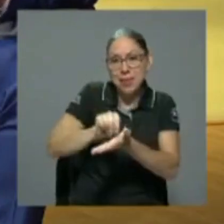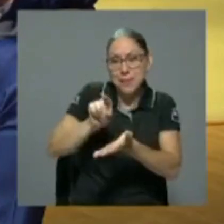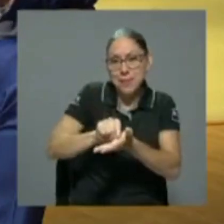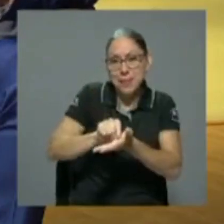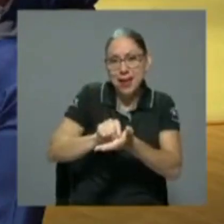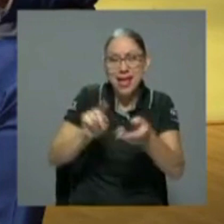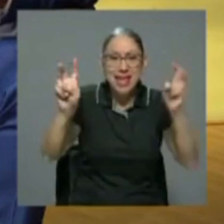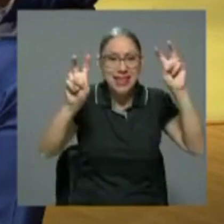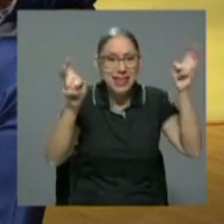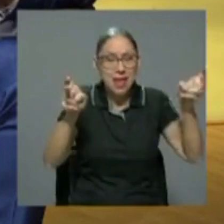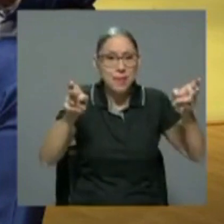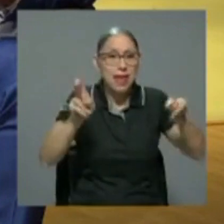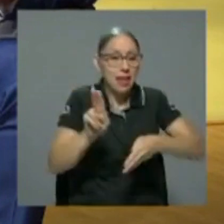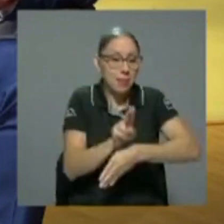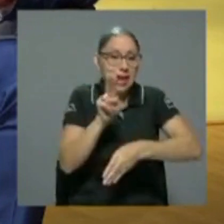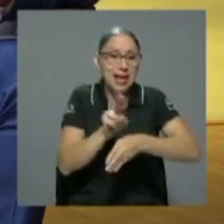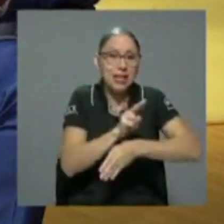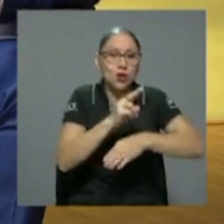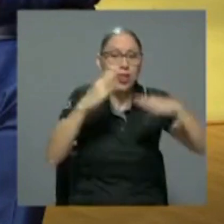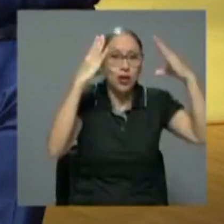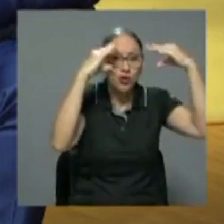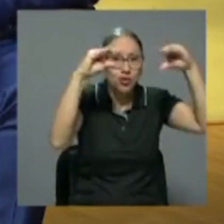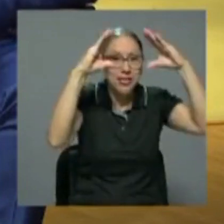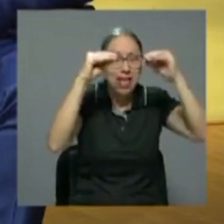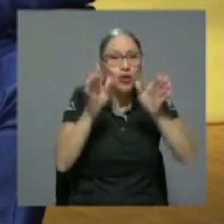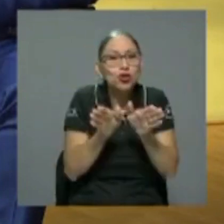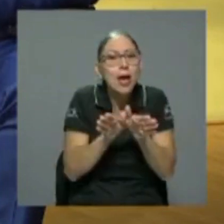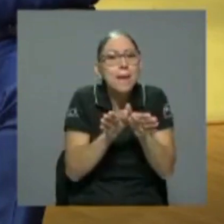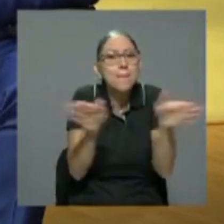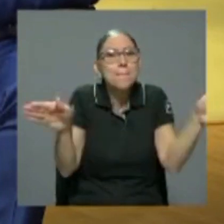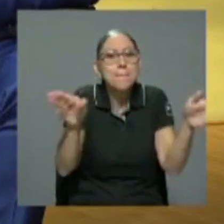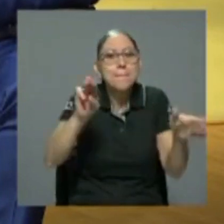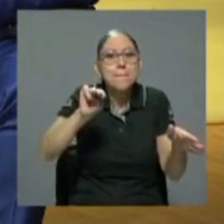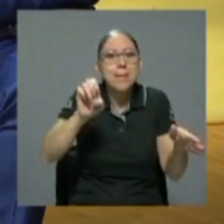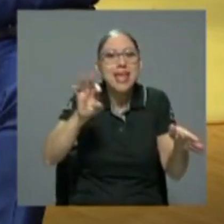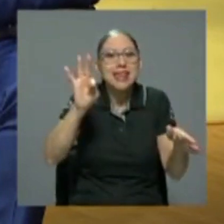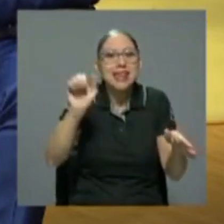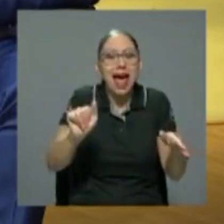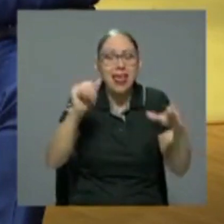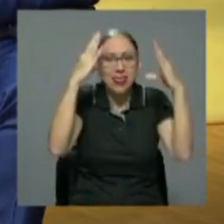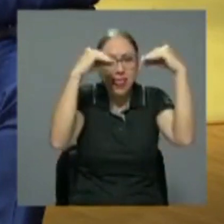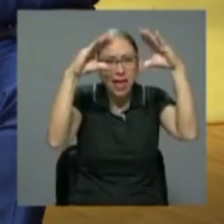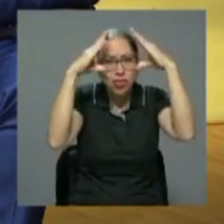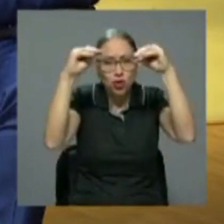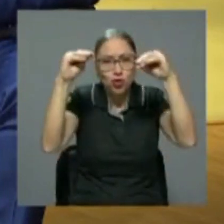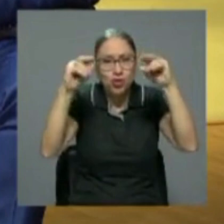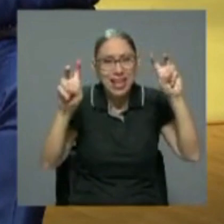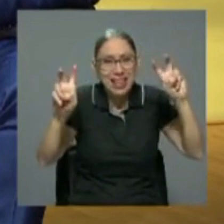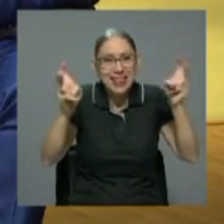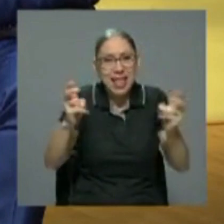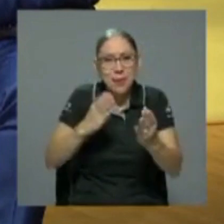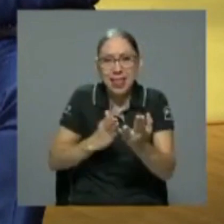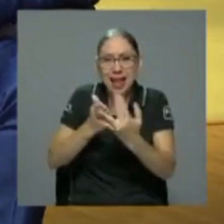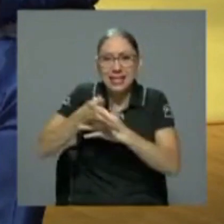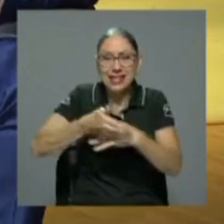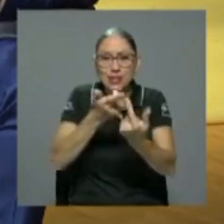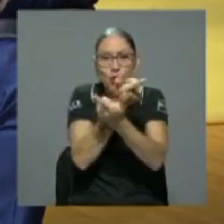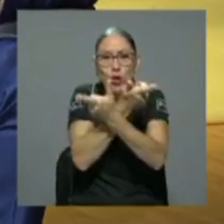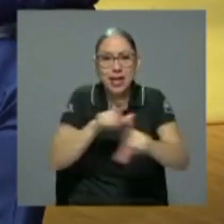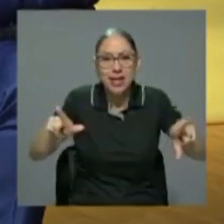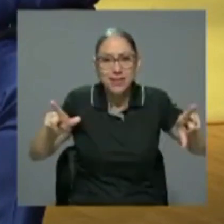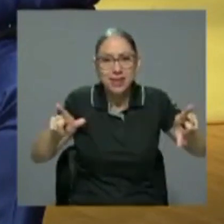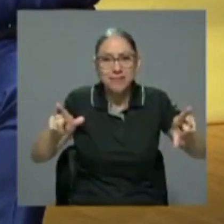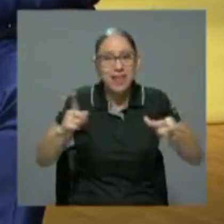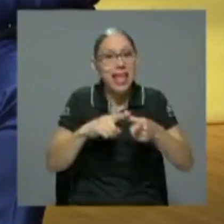manejo de los datos, de los metadatos, en el tema del acceso libre. Entonces, lo que